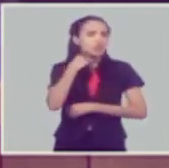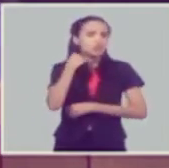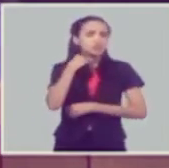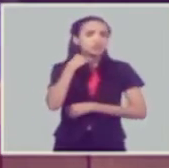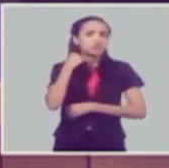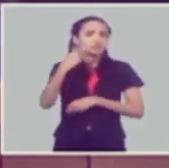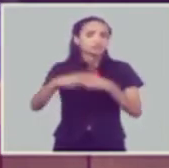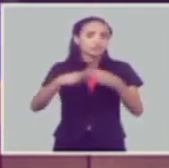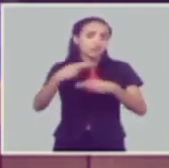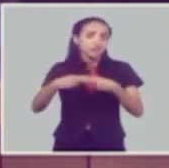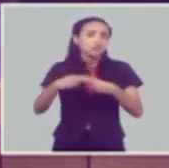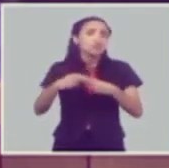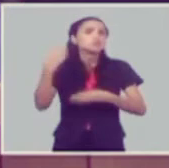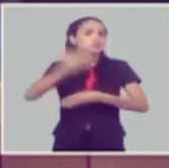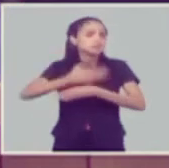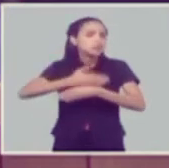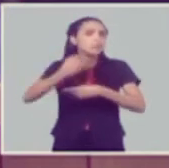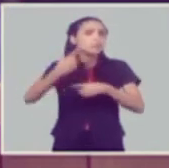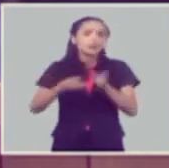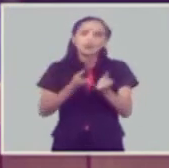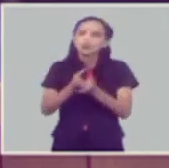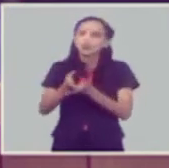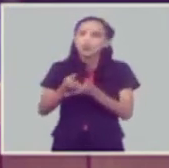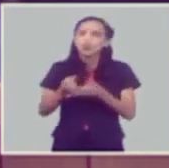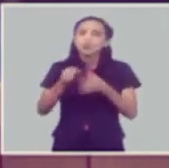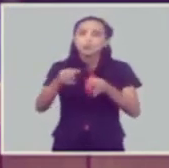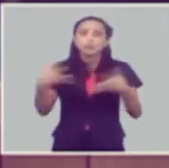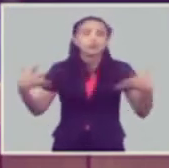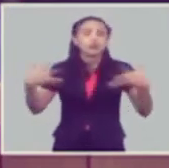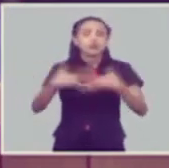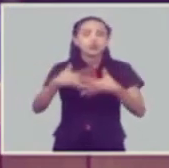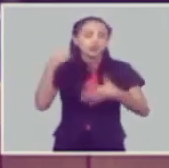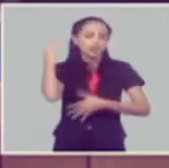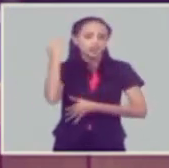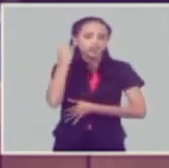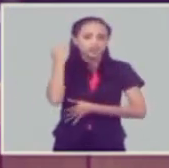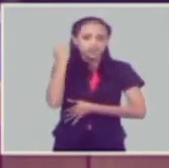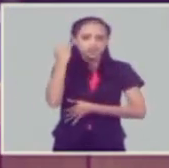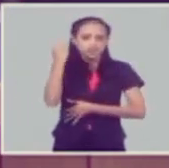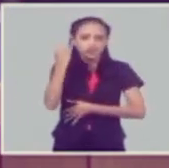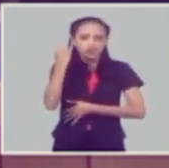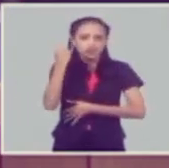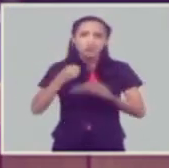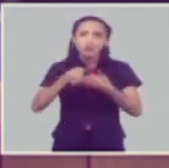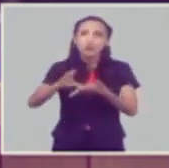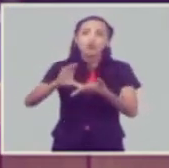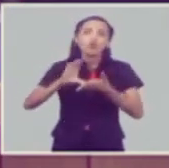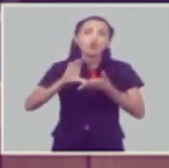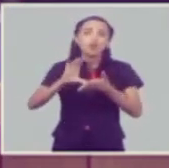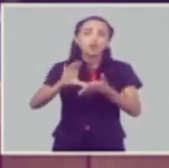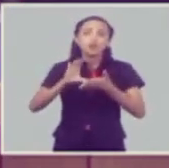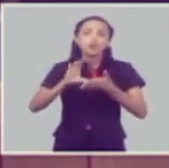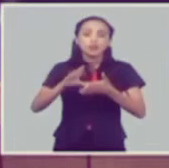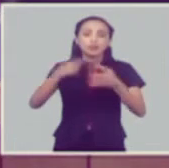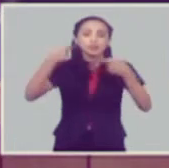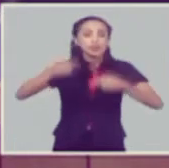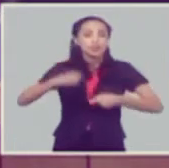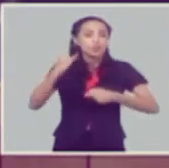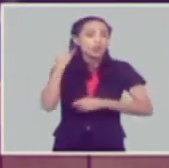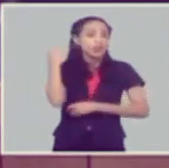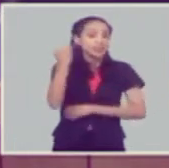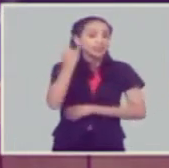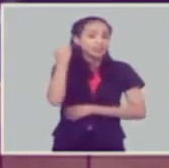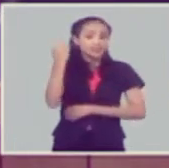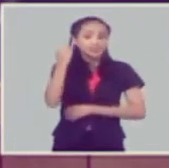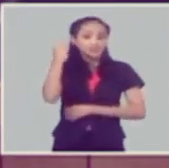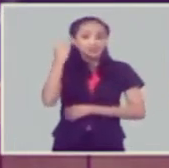con limitaciones han sostenido al sistema de relaciones internacionales, a la cooperación y al derecho internacional como